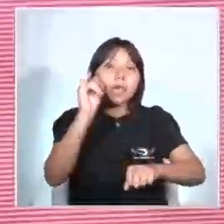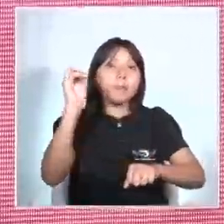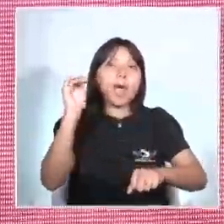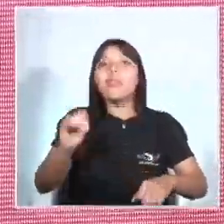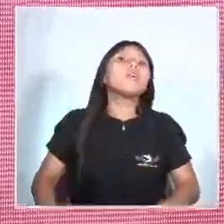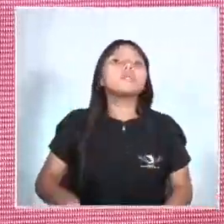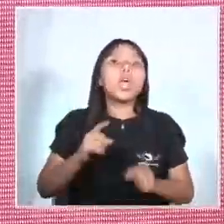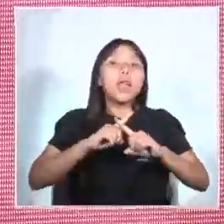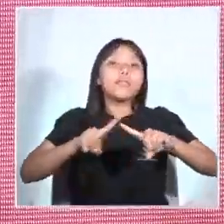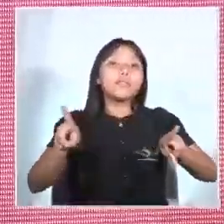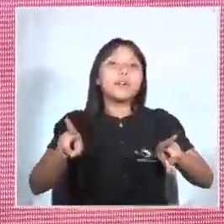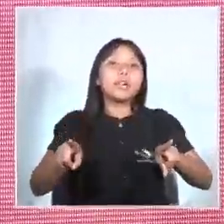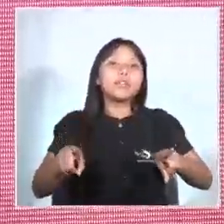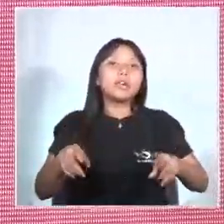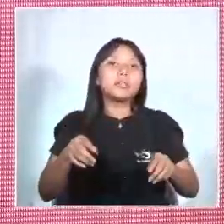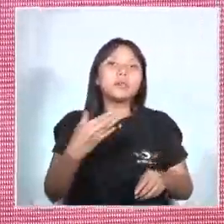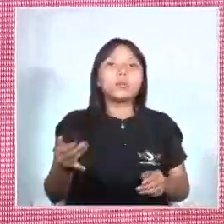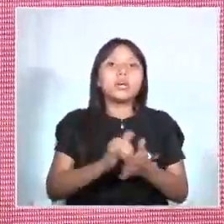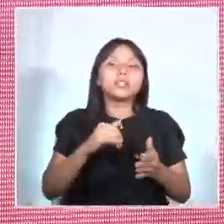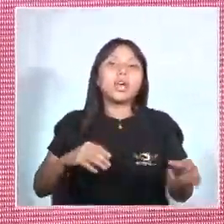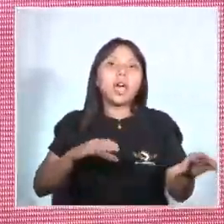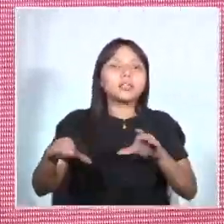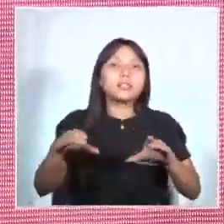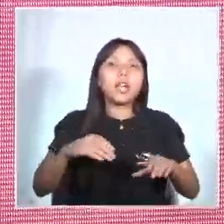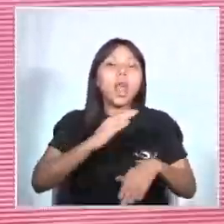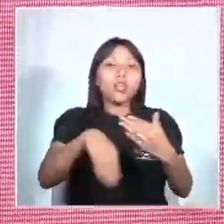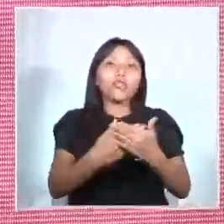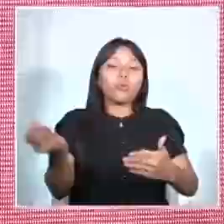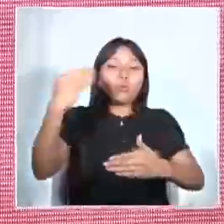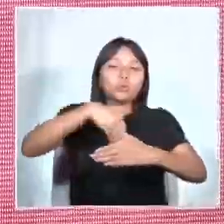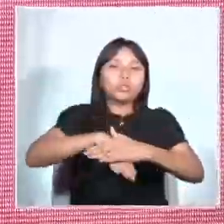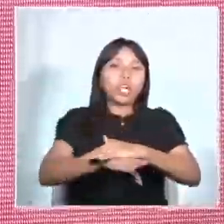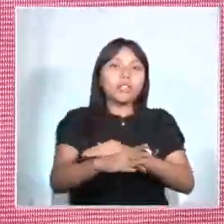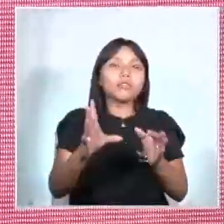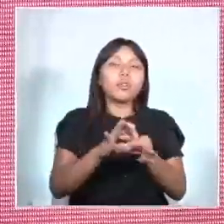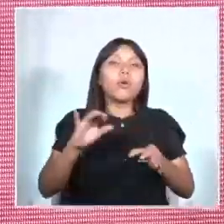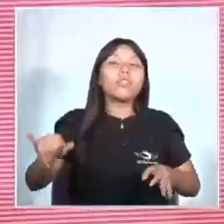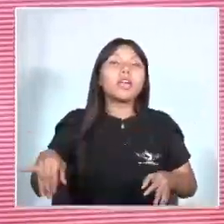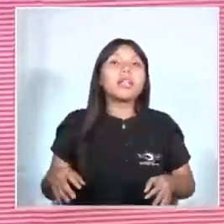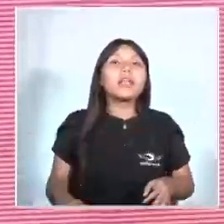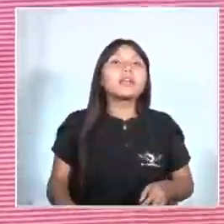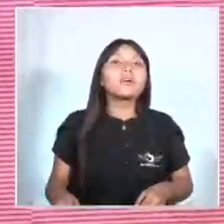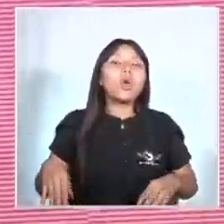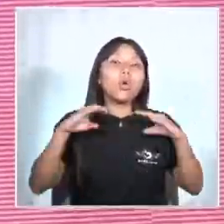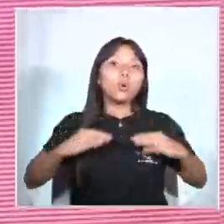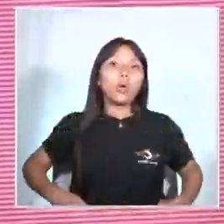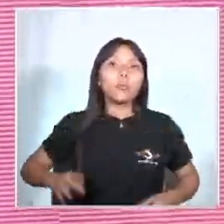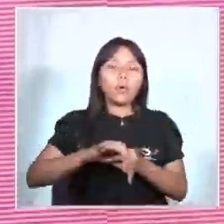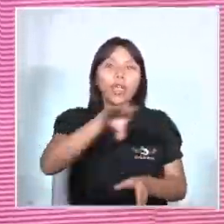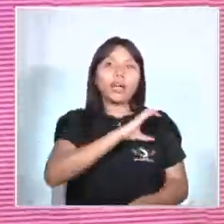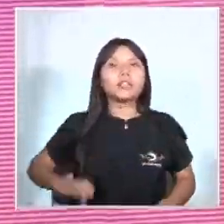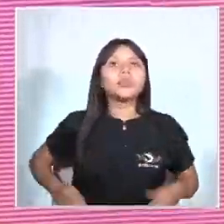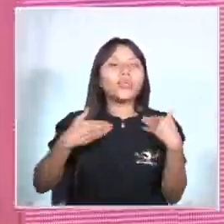diferentes funciones, pero todos dentro de la sombrilla llamada cuerpo de Cristo tenemos